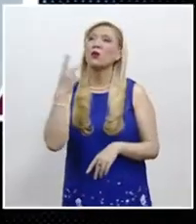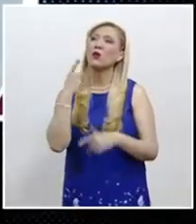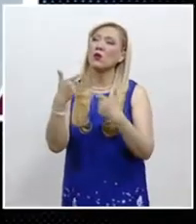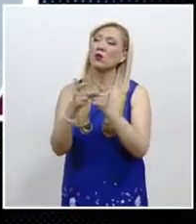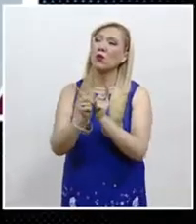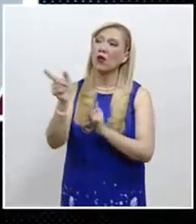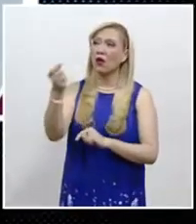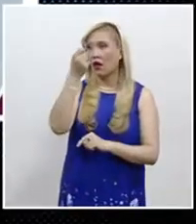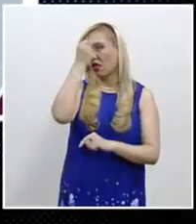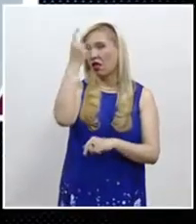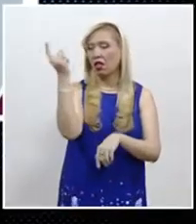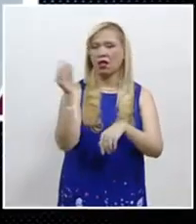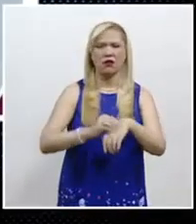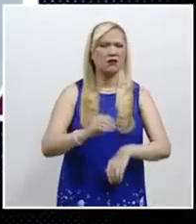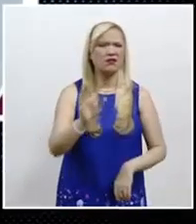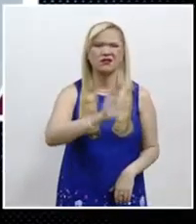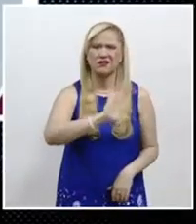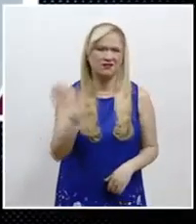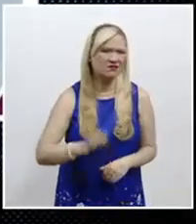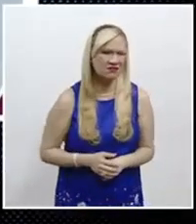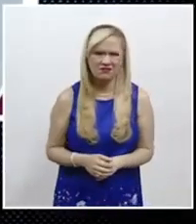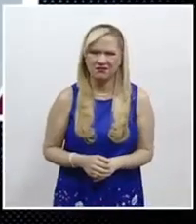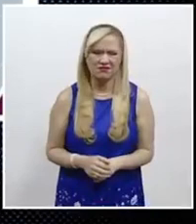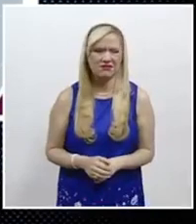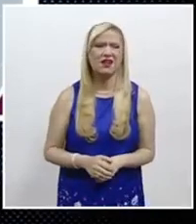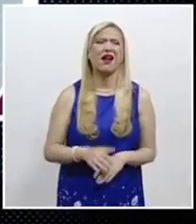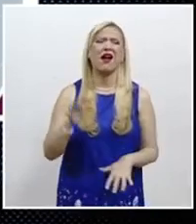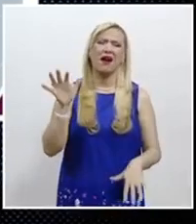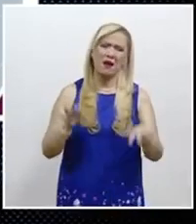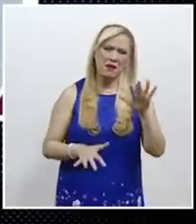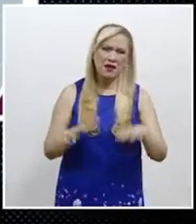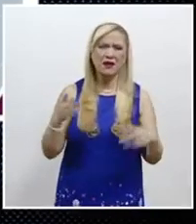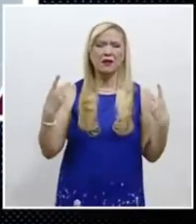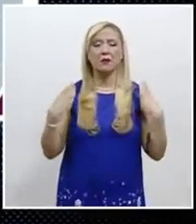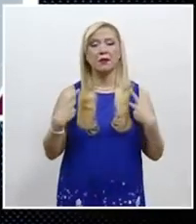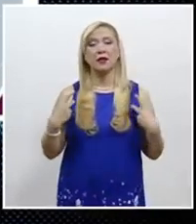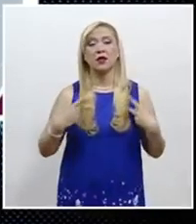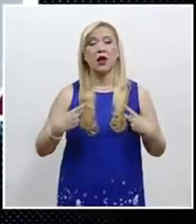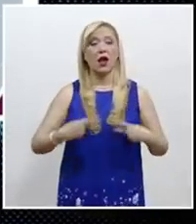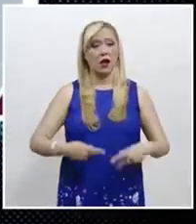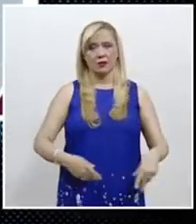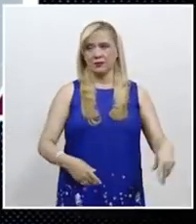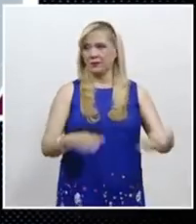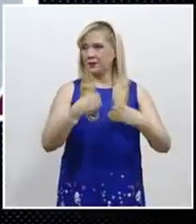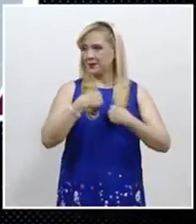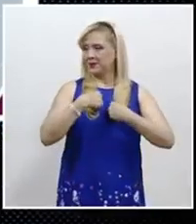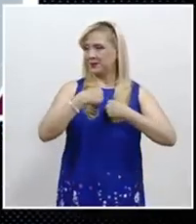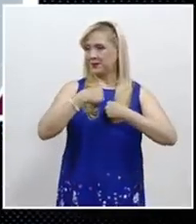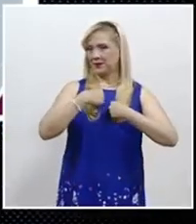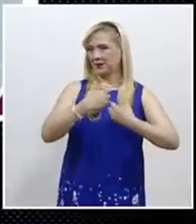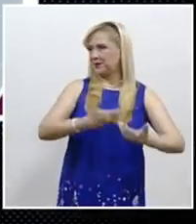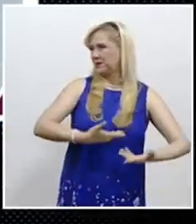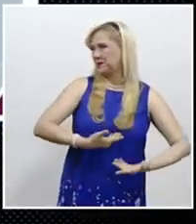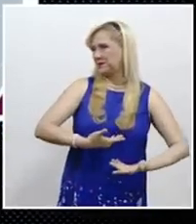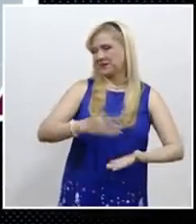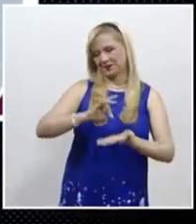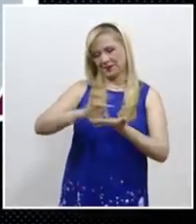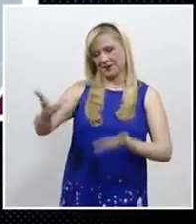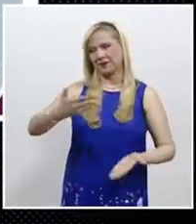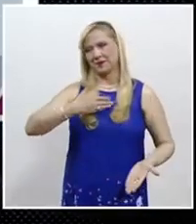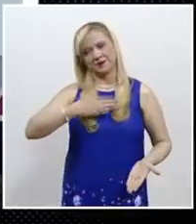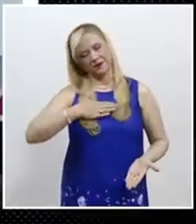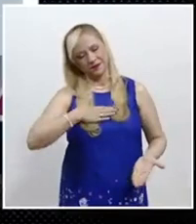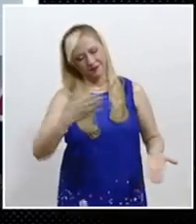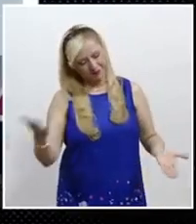en ocasiones ciertas personas se cuelgan sacos que no les corresponden, ¿no? Y llegan diciendo, ay, la